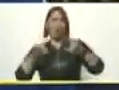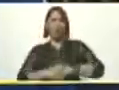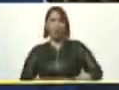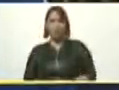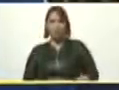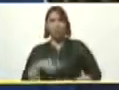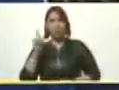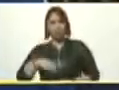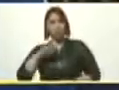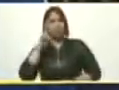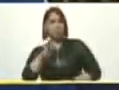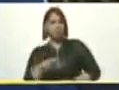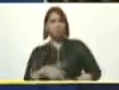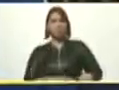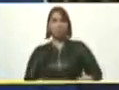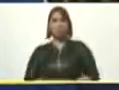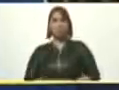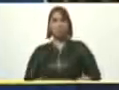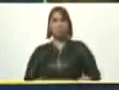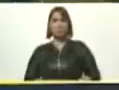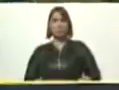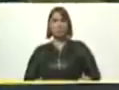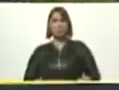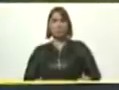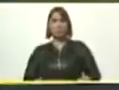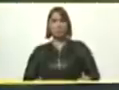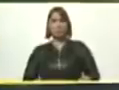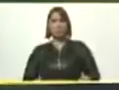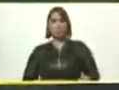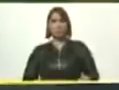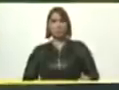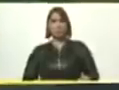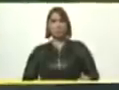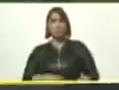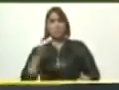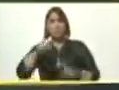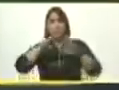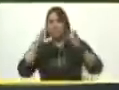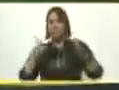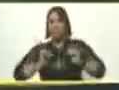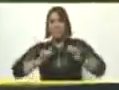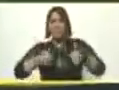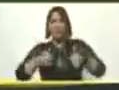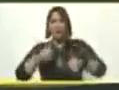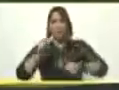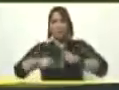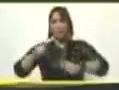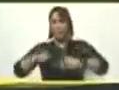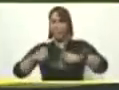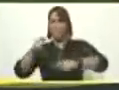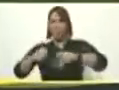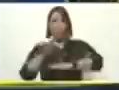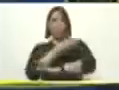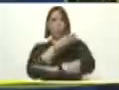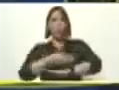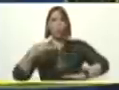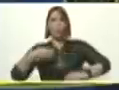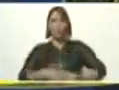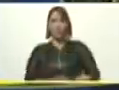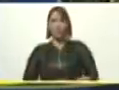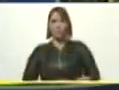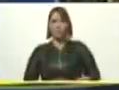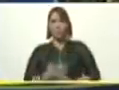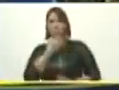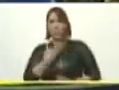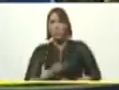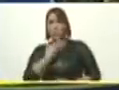pasaron por allí También en el poliedro empezaron los gaitazos ahí empezó la